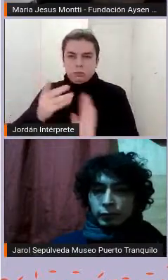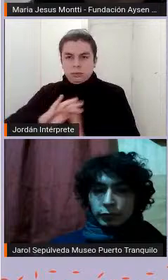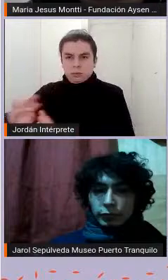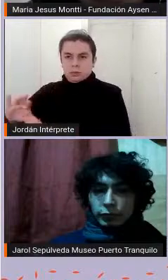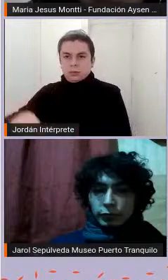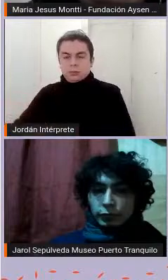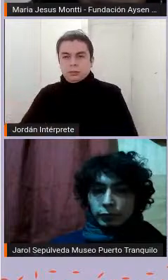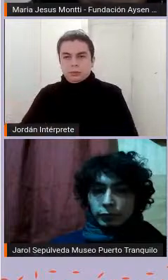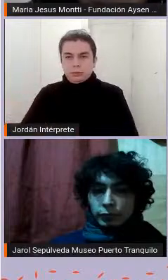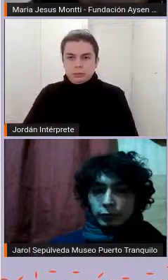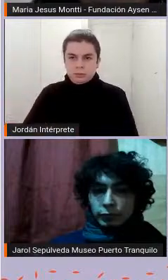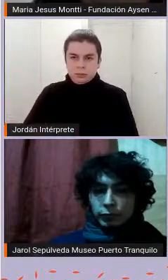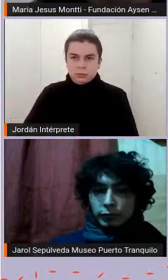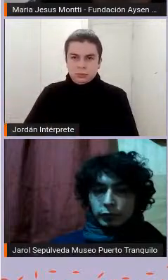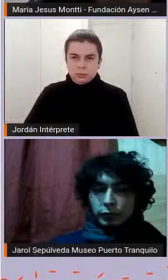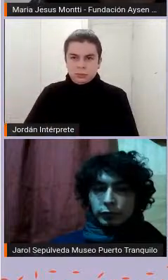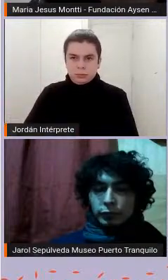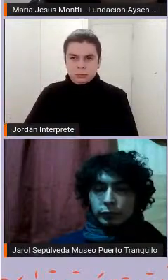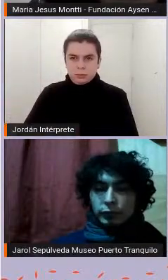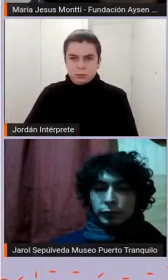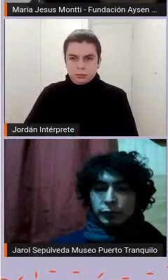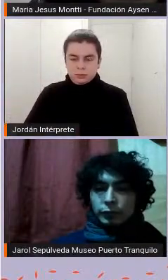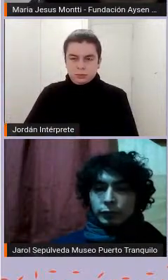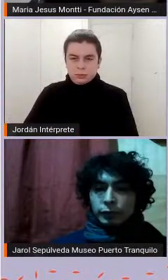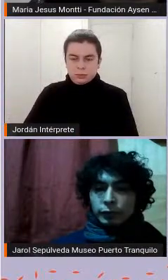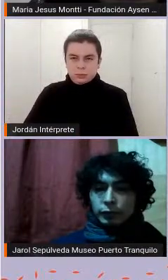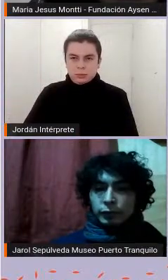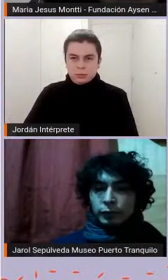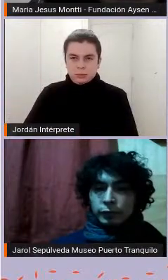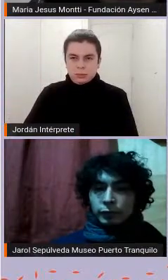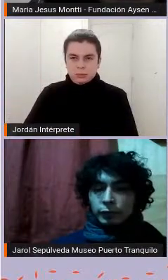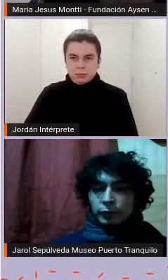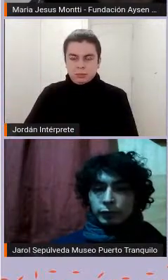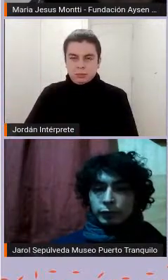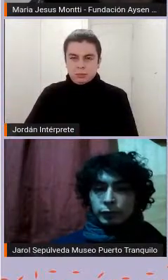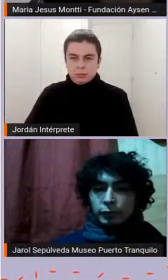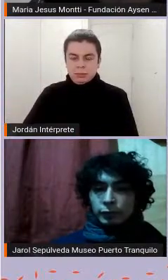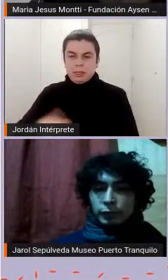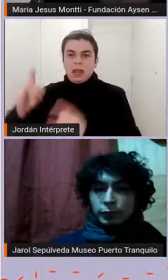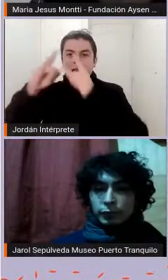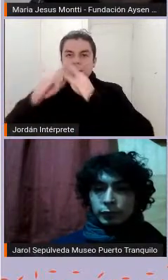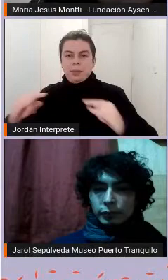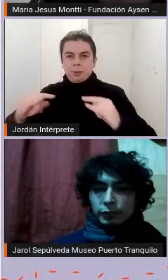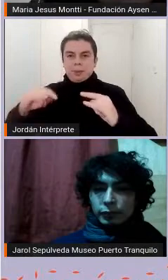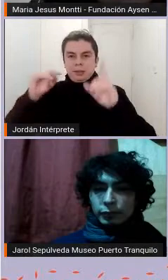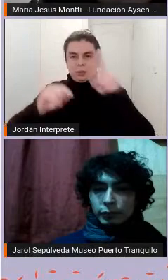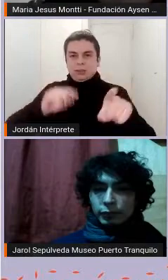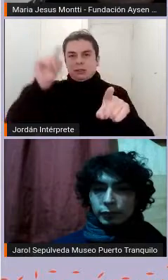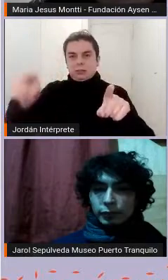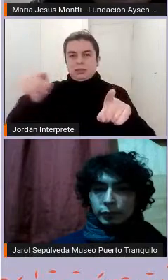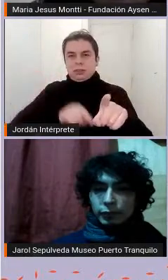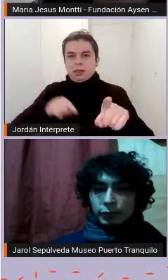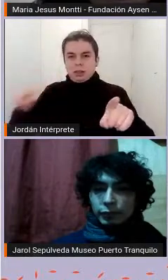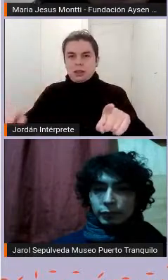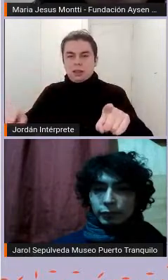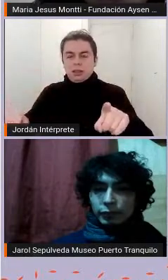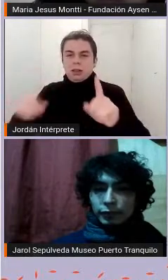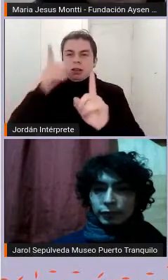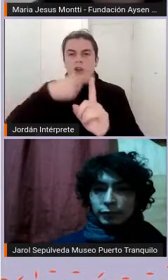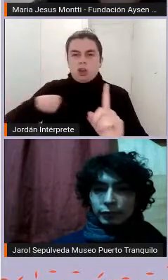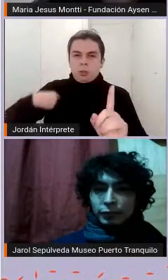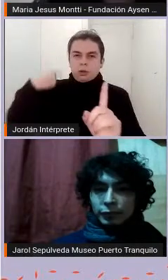Este es el campamento base, ahí el torre, Jimmy el arqueólogo, Lepe destino